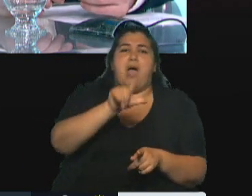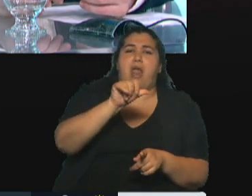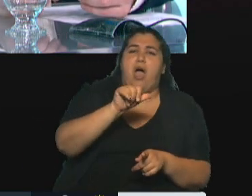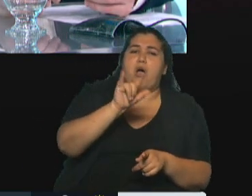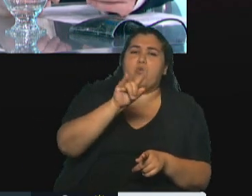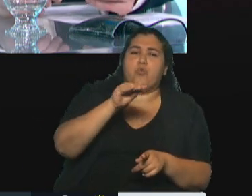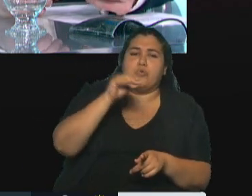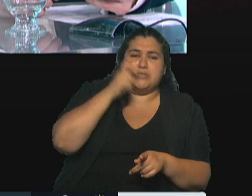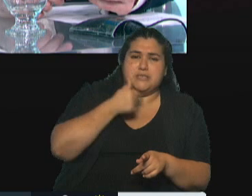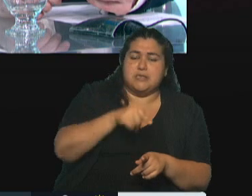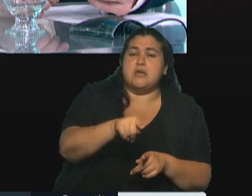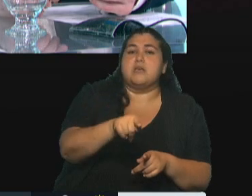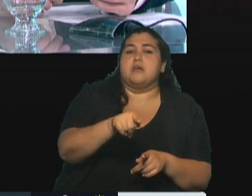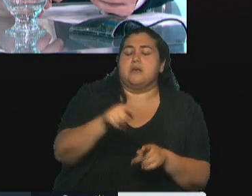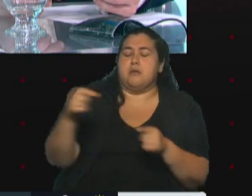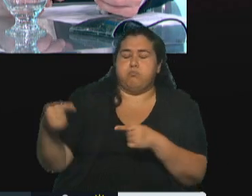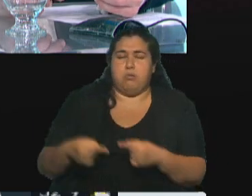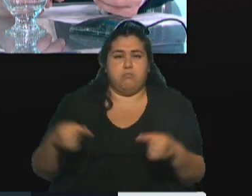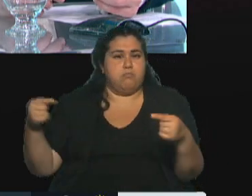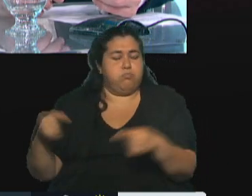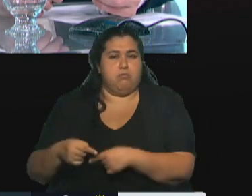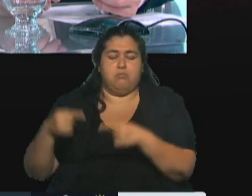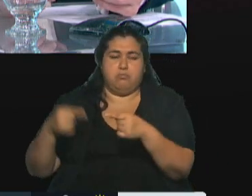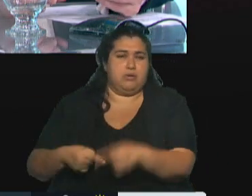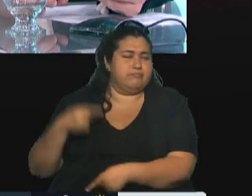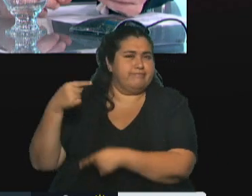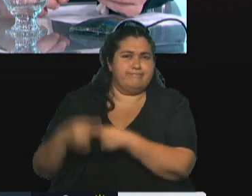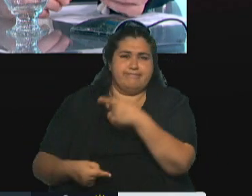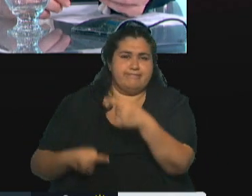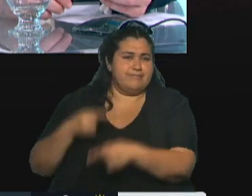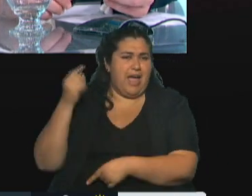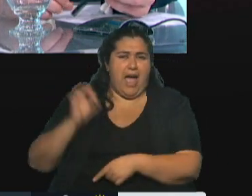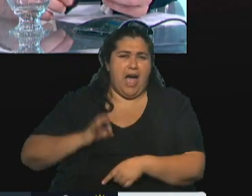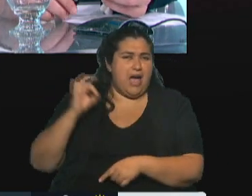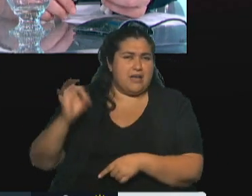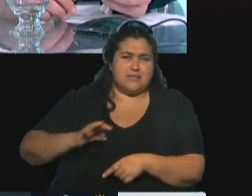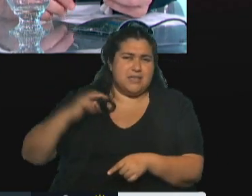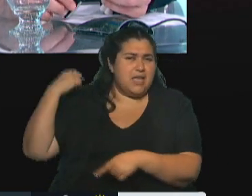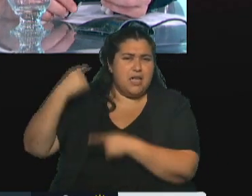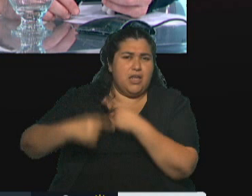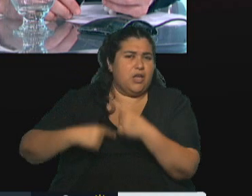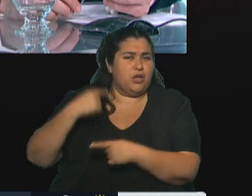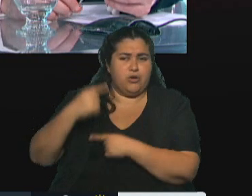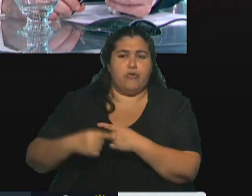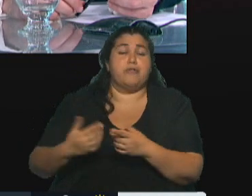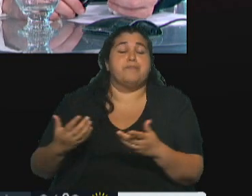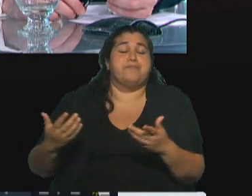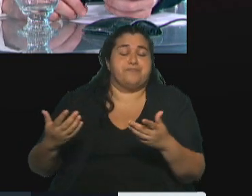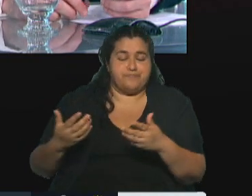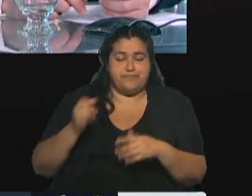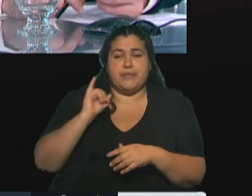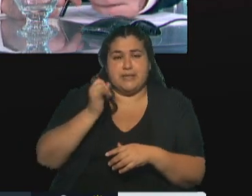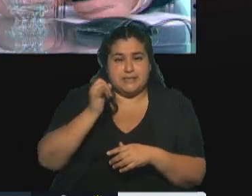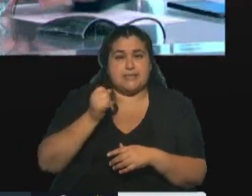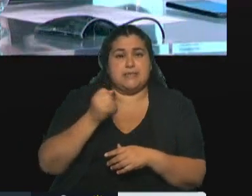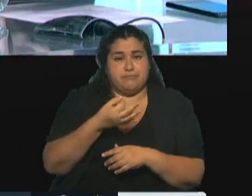todas etnias que vienen enfrentándose entre sí desde hace siglos, ¿no? Sí, está por supuesto esa